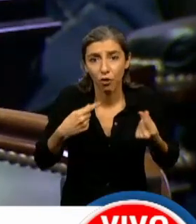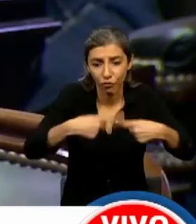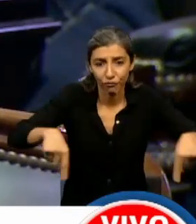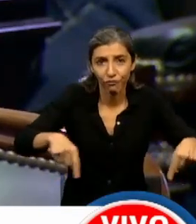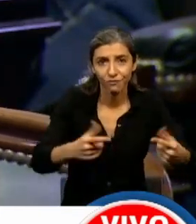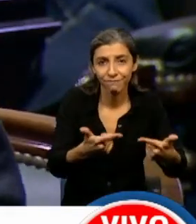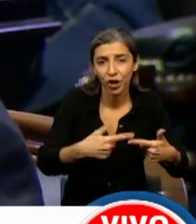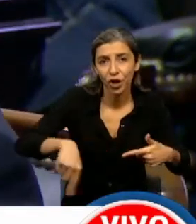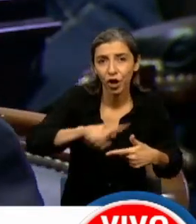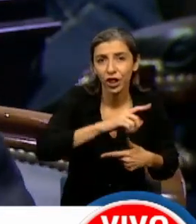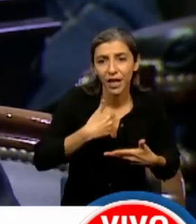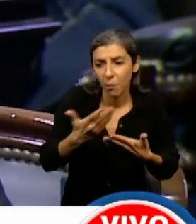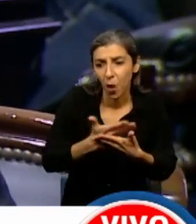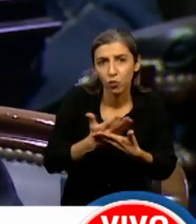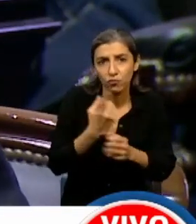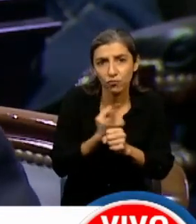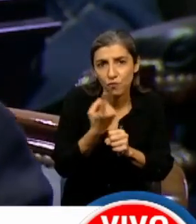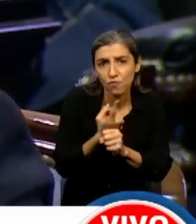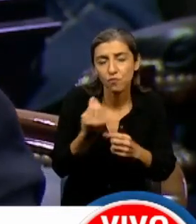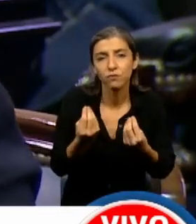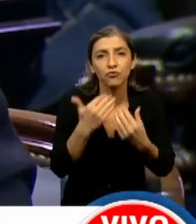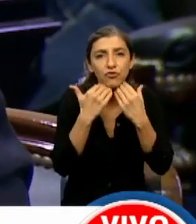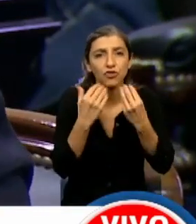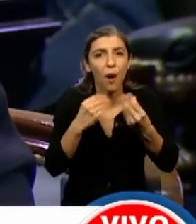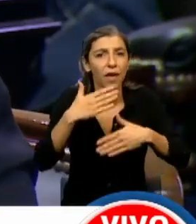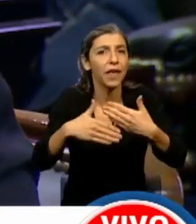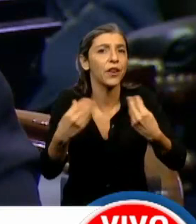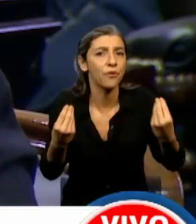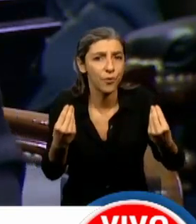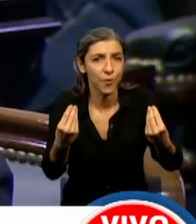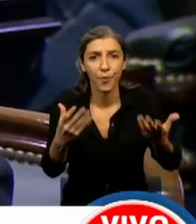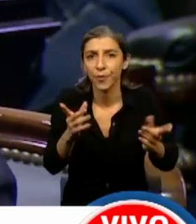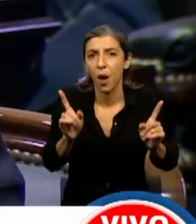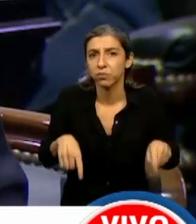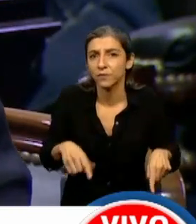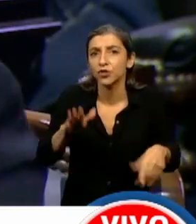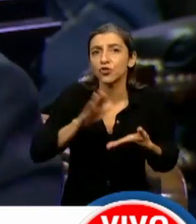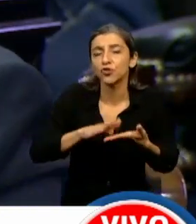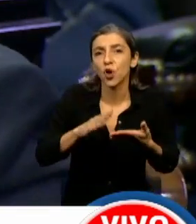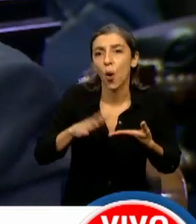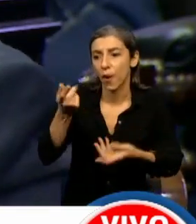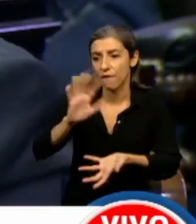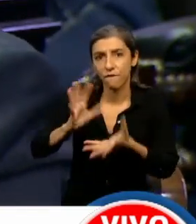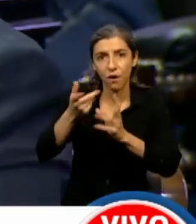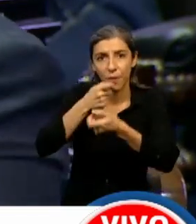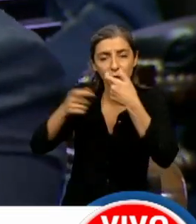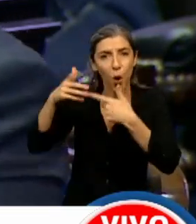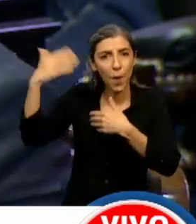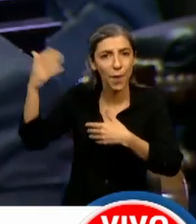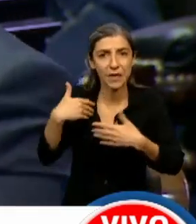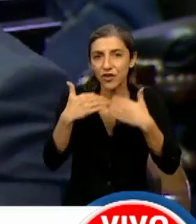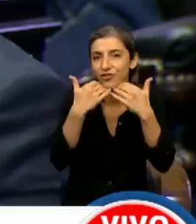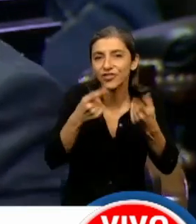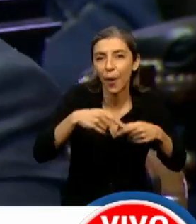necesitan no tienen certeza respecto a cómo va a evolucionar la cuestión del comercio exterior es decir el fracaso